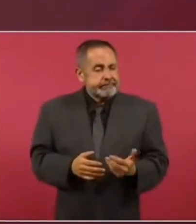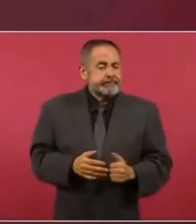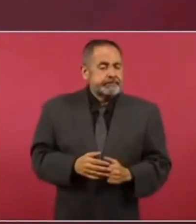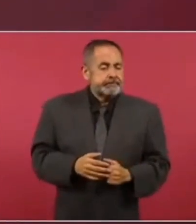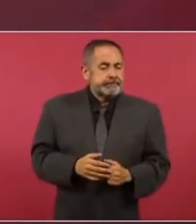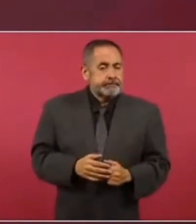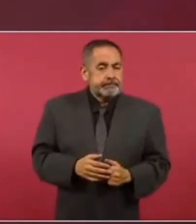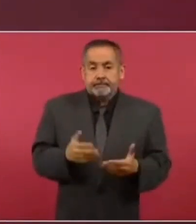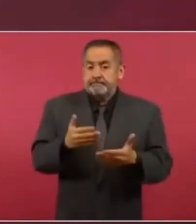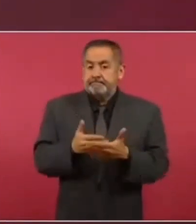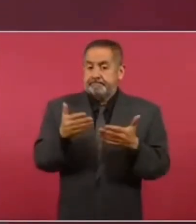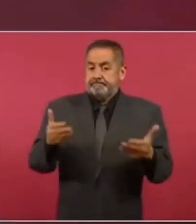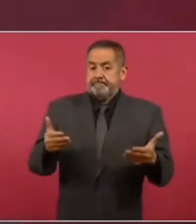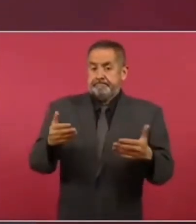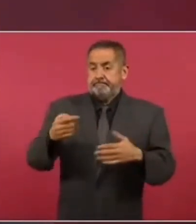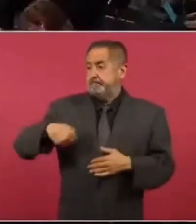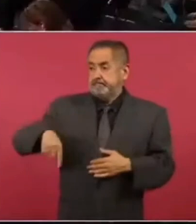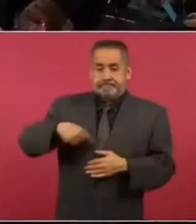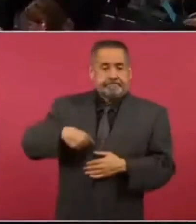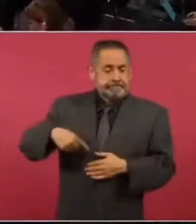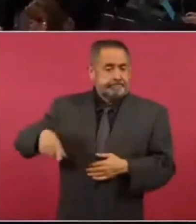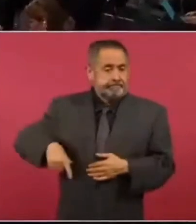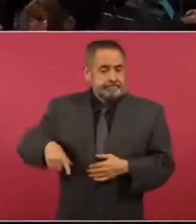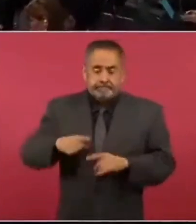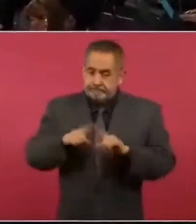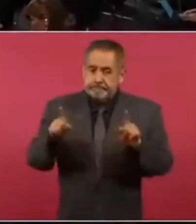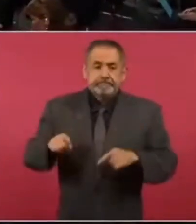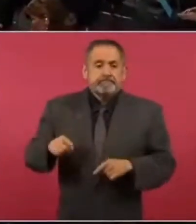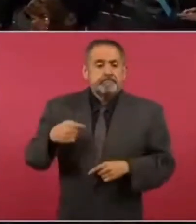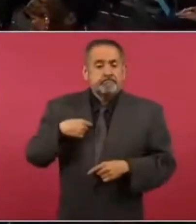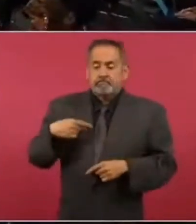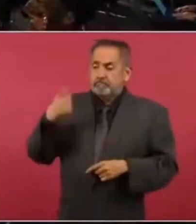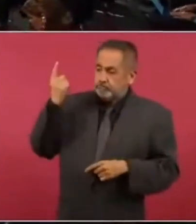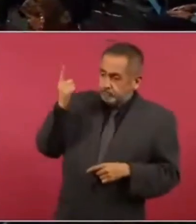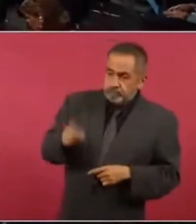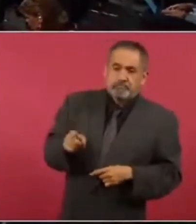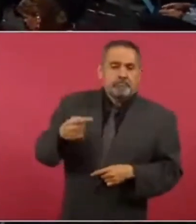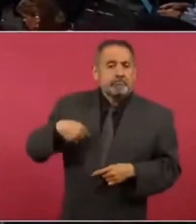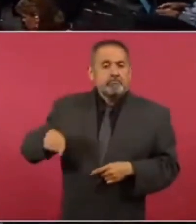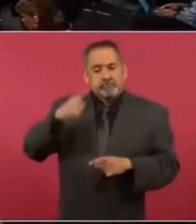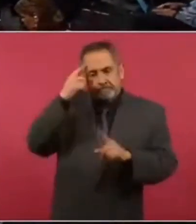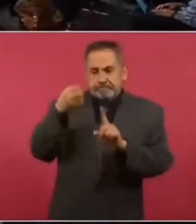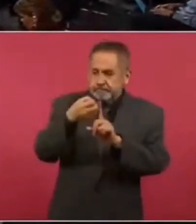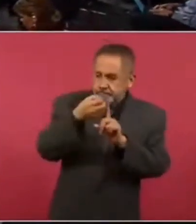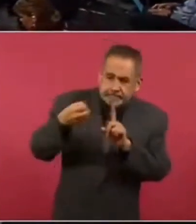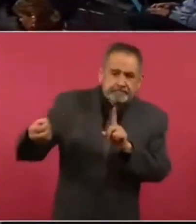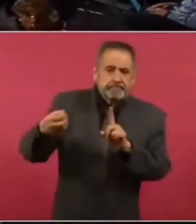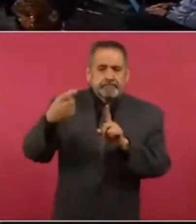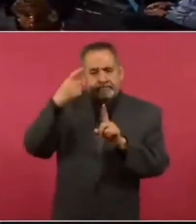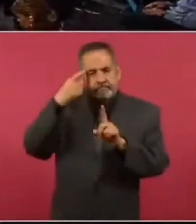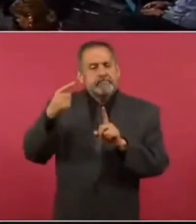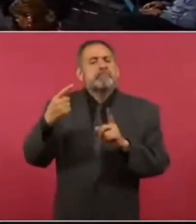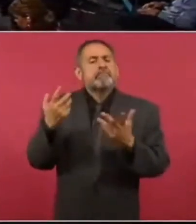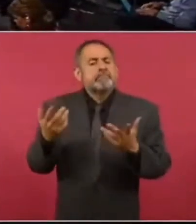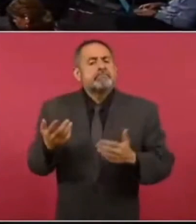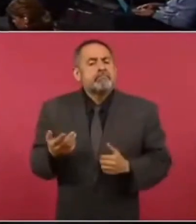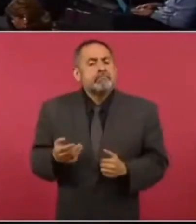Ahora nosotros estamos ordenando para que el desarrollo sea